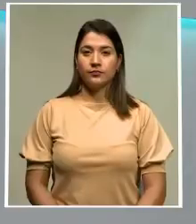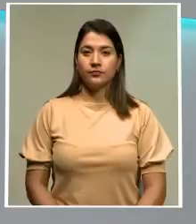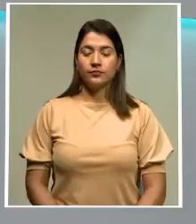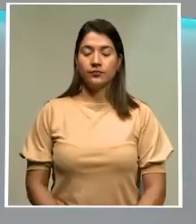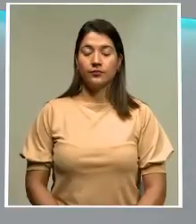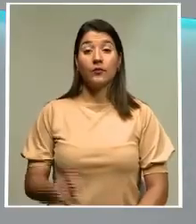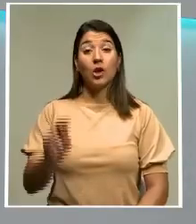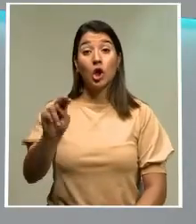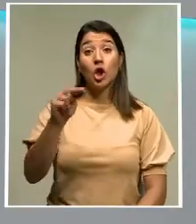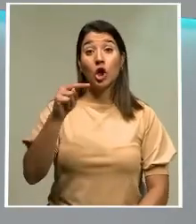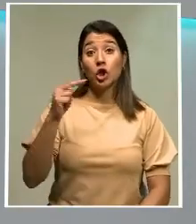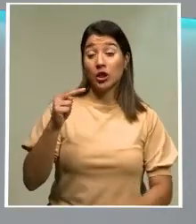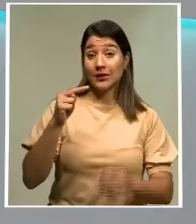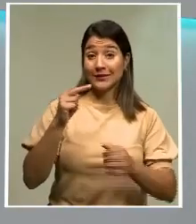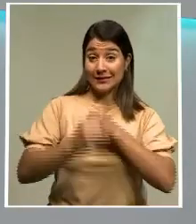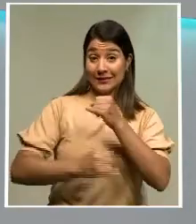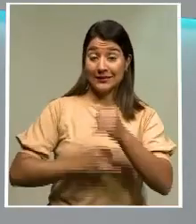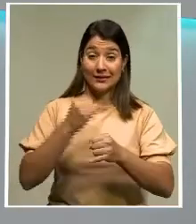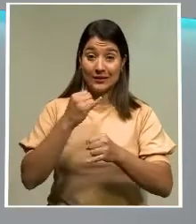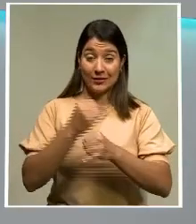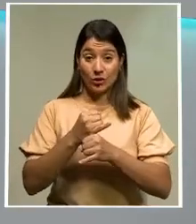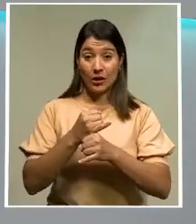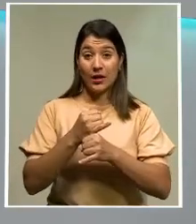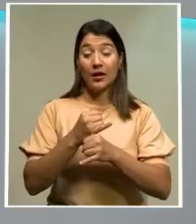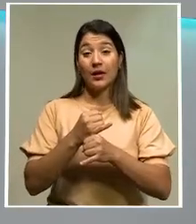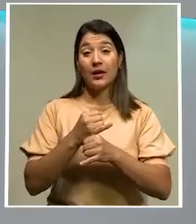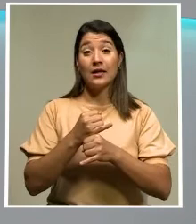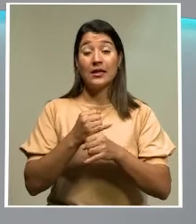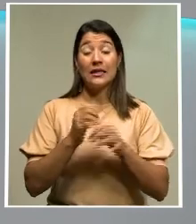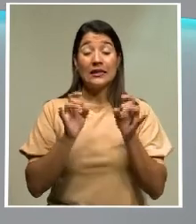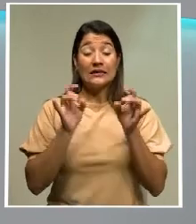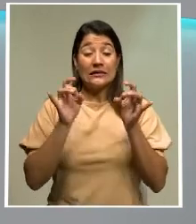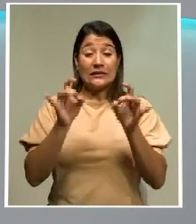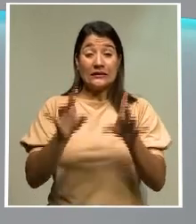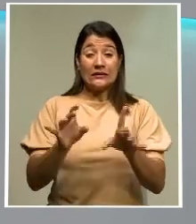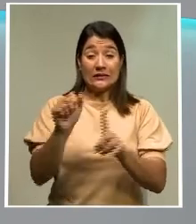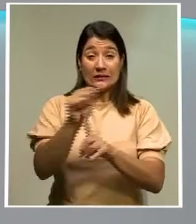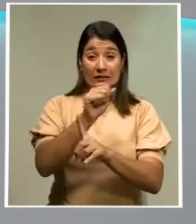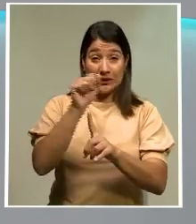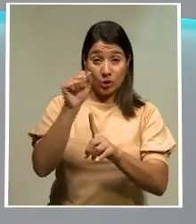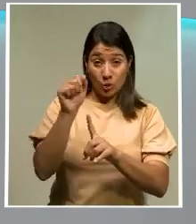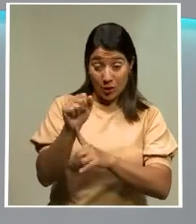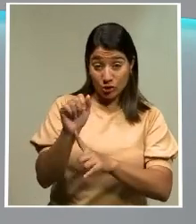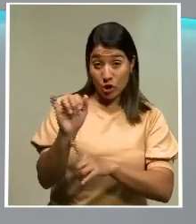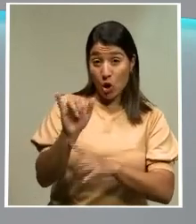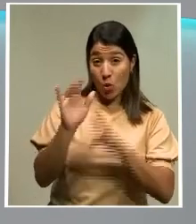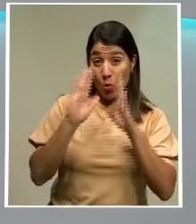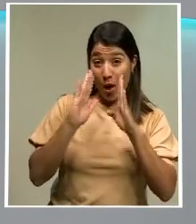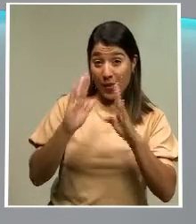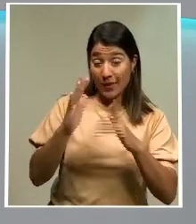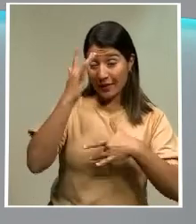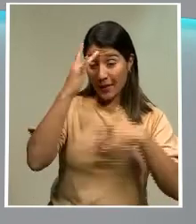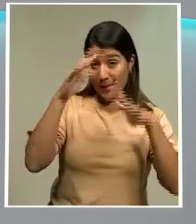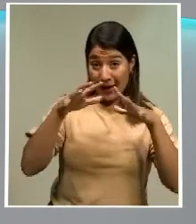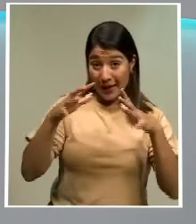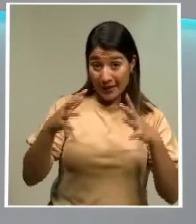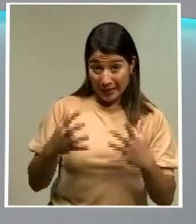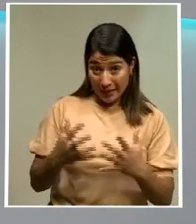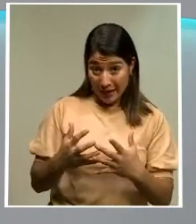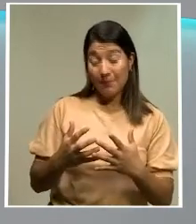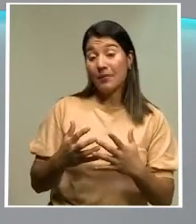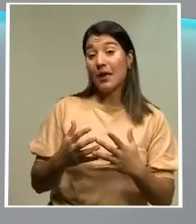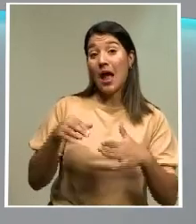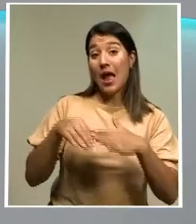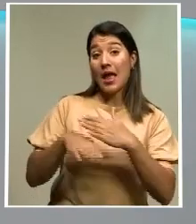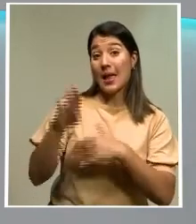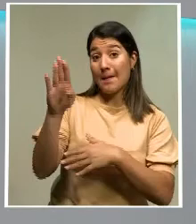En las noticias del mundo, la caótica gestión del gobierno de Jair Bolsonaro en Brasil para enfrentar